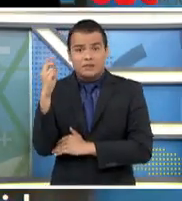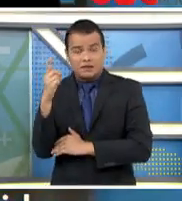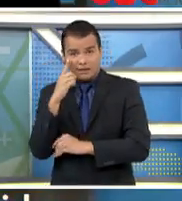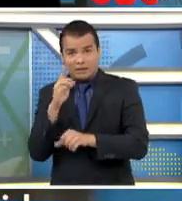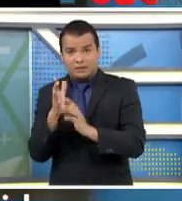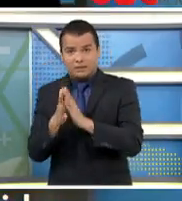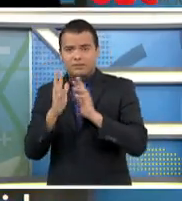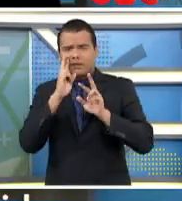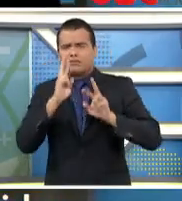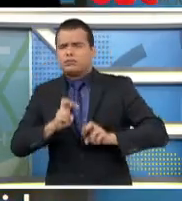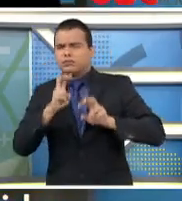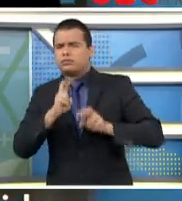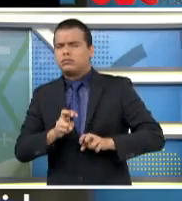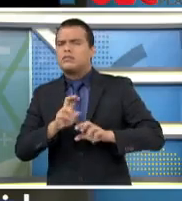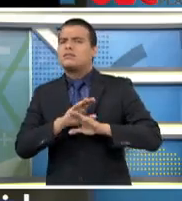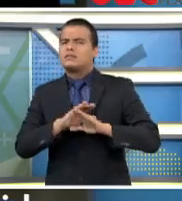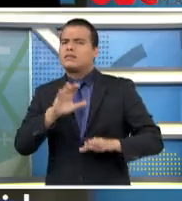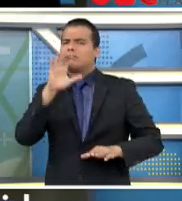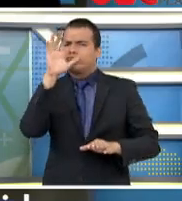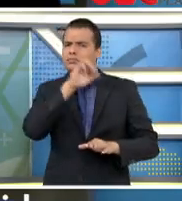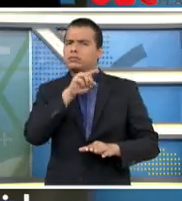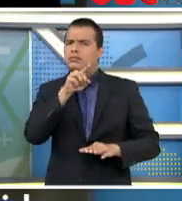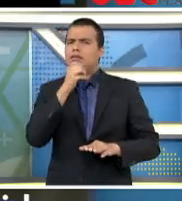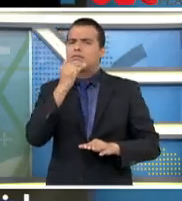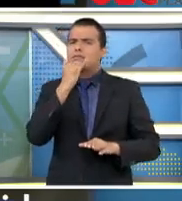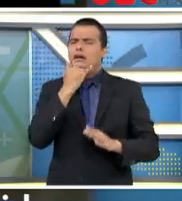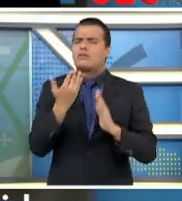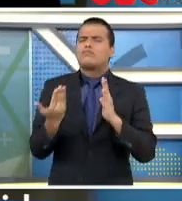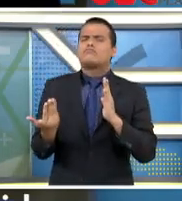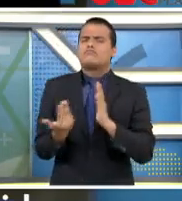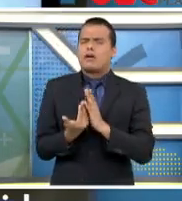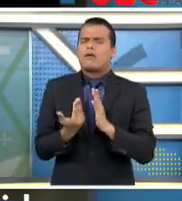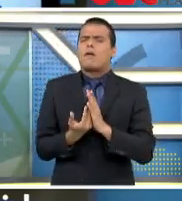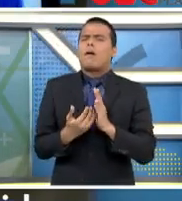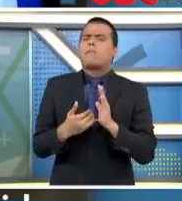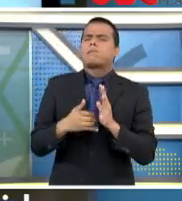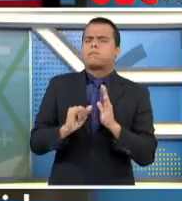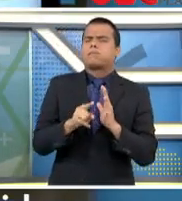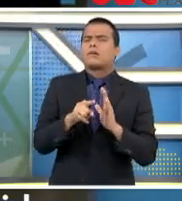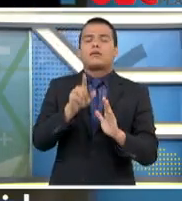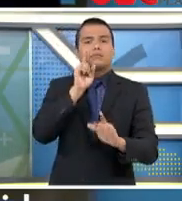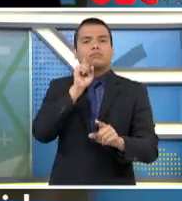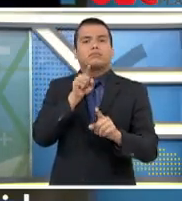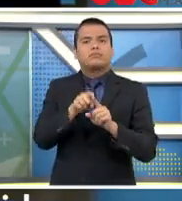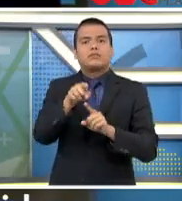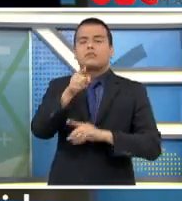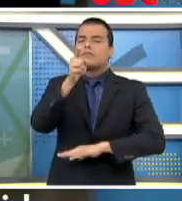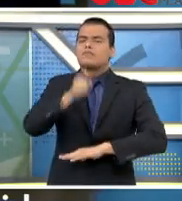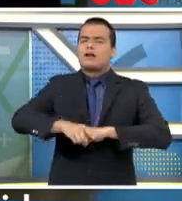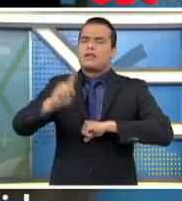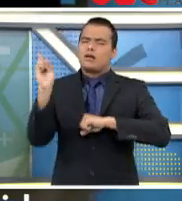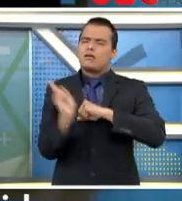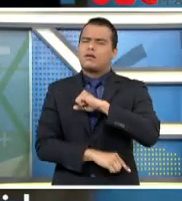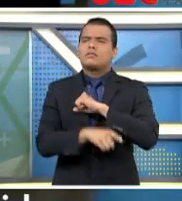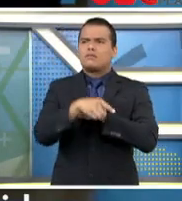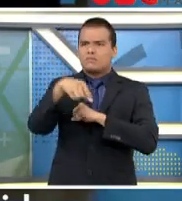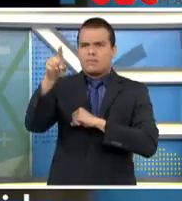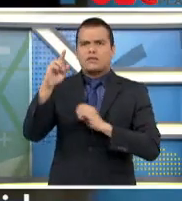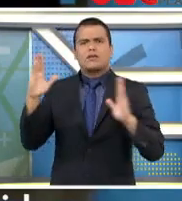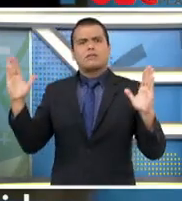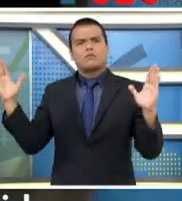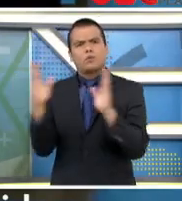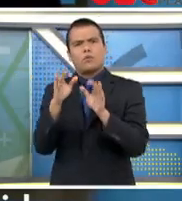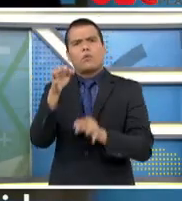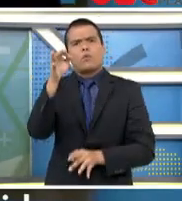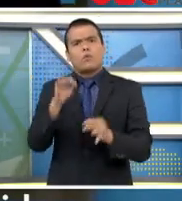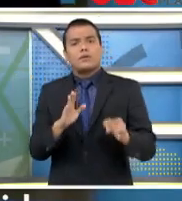hacer la investigación, estima tenemos elementos probatorios suficientes para condenar a esta persona ante un juez. Esa persona, en